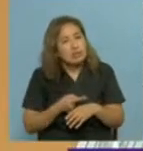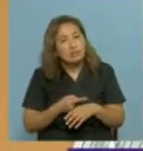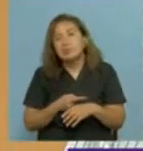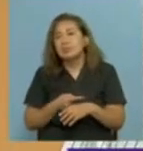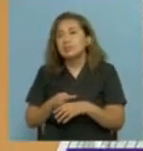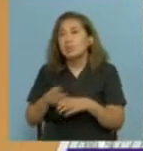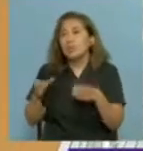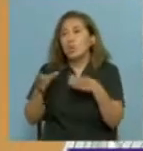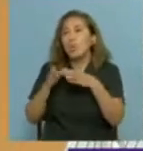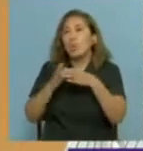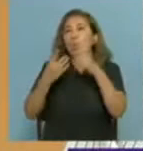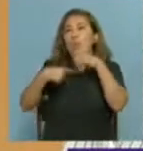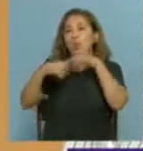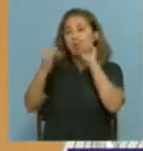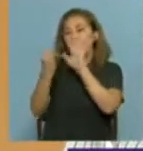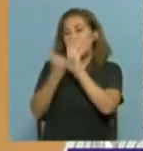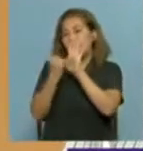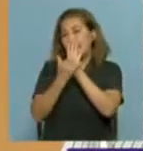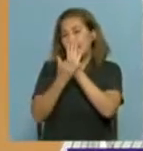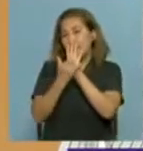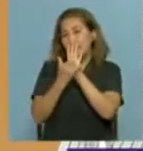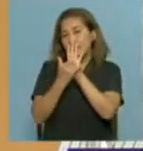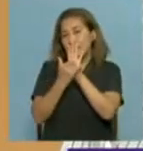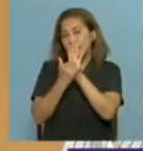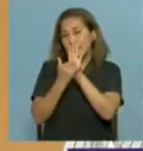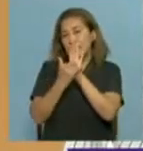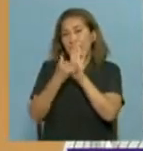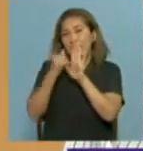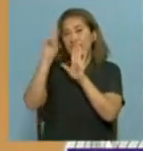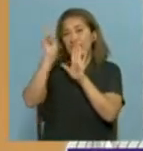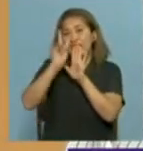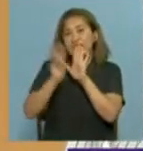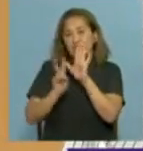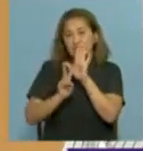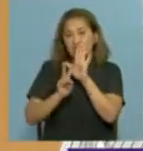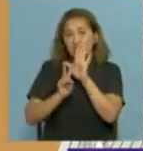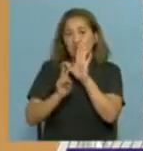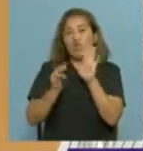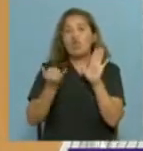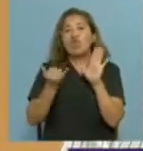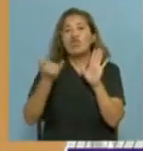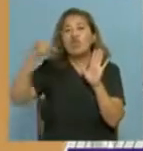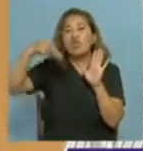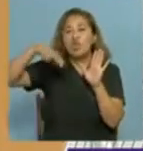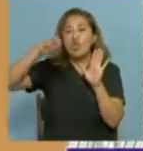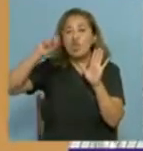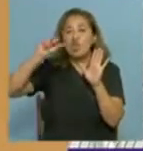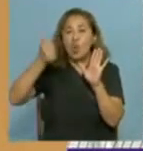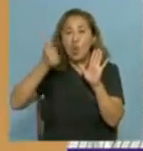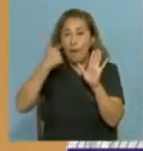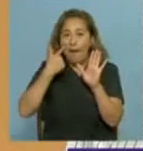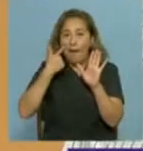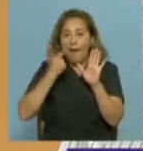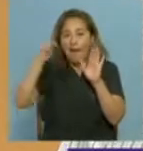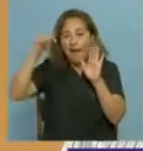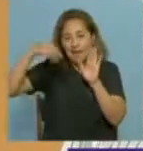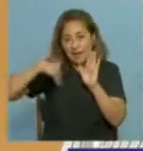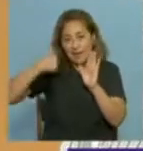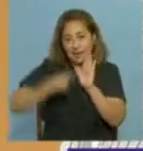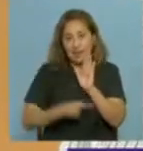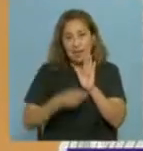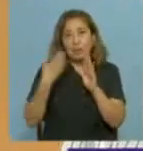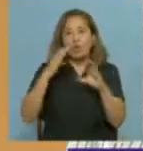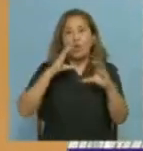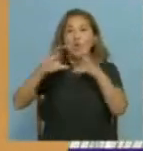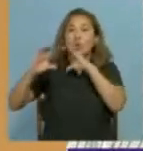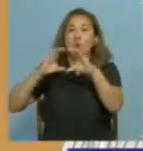tenemos un grupo por whatsapp que se llama venezolanos en no a argentinos en el noroeste argentino el cual acá podemos